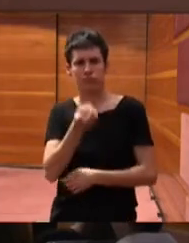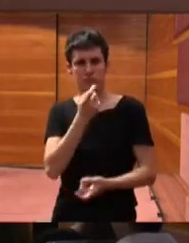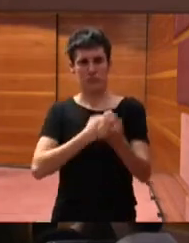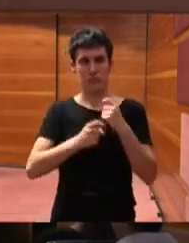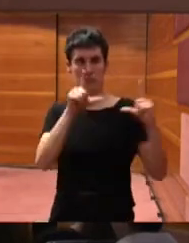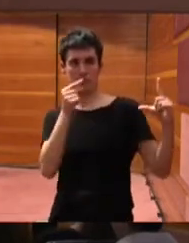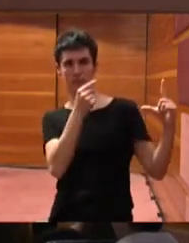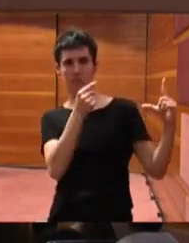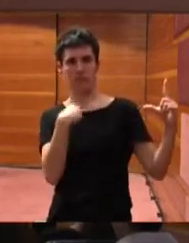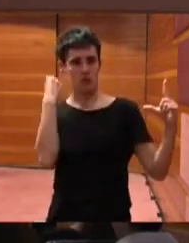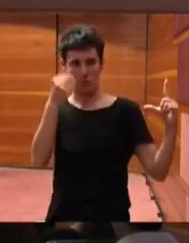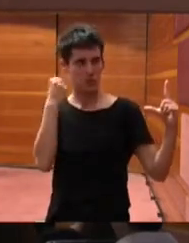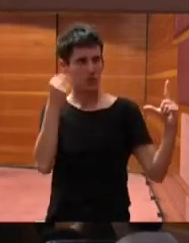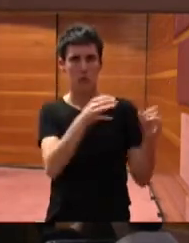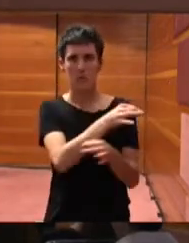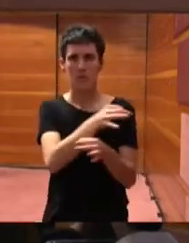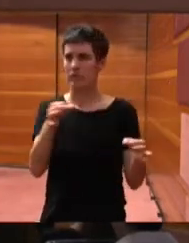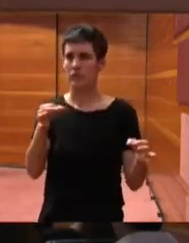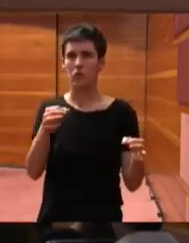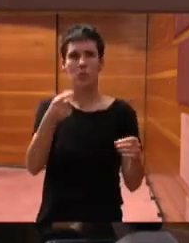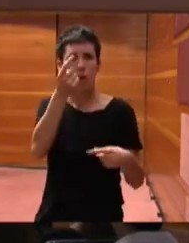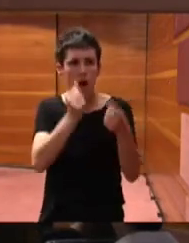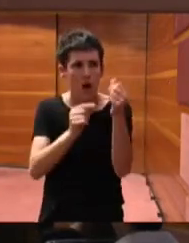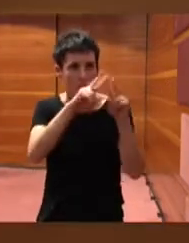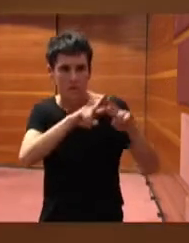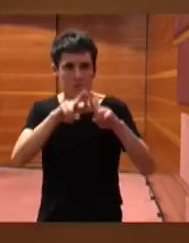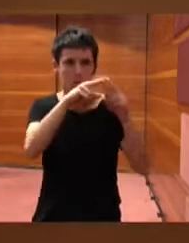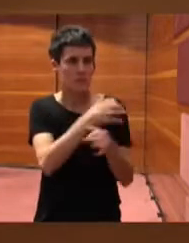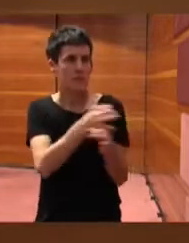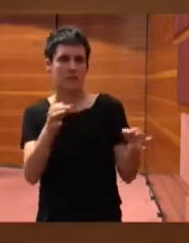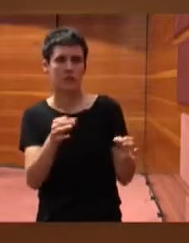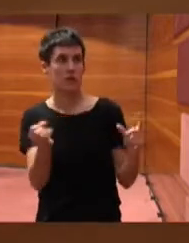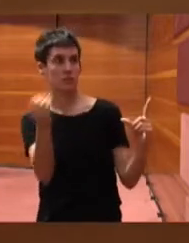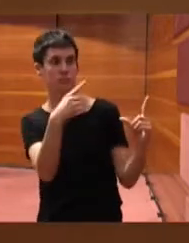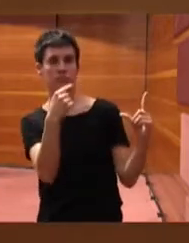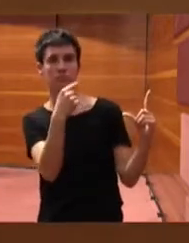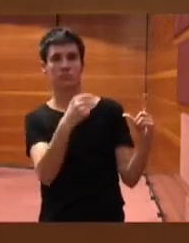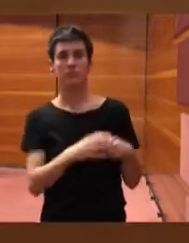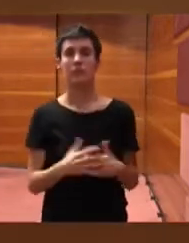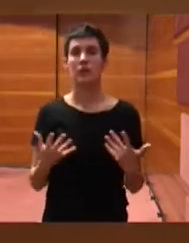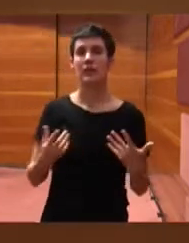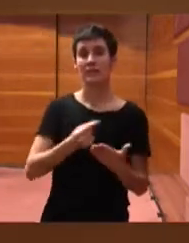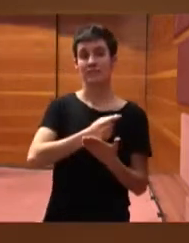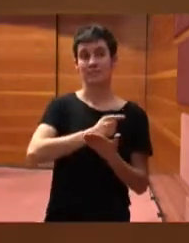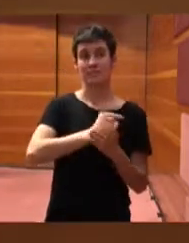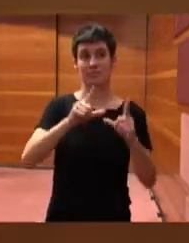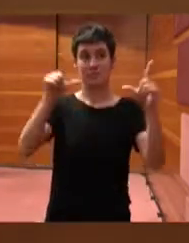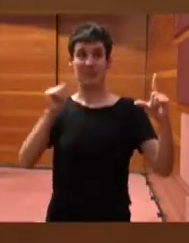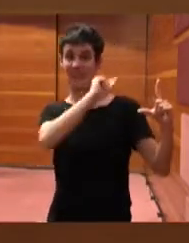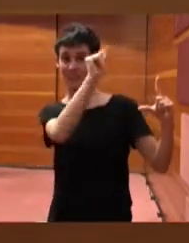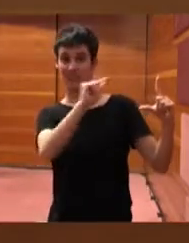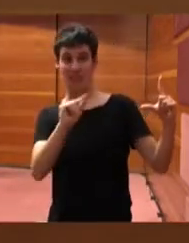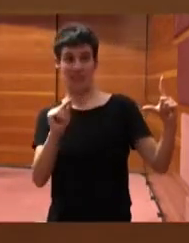no se dejaron prácticamente nada de lo que sería una buena rendición de cuentas para este negocio, ¿no? Bueno, lo han hecho con tiza y